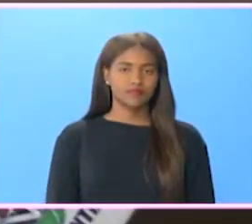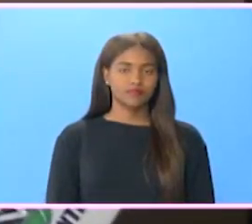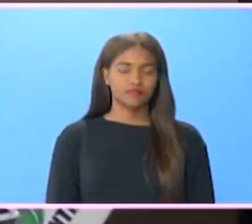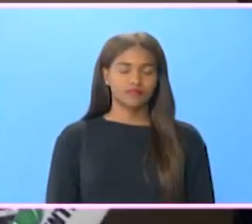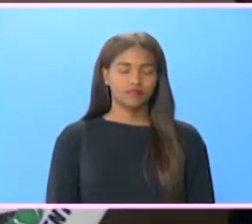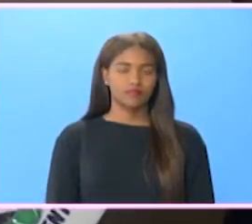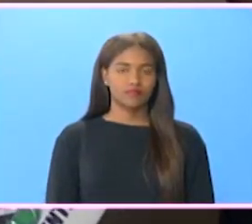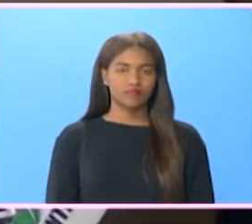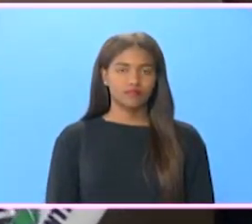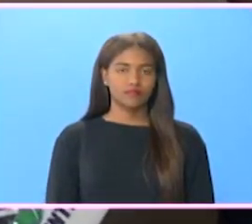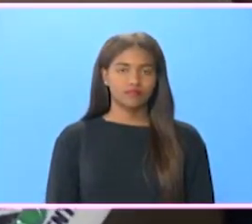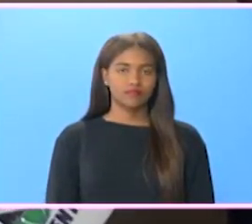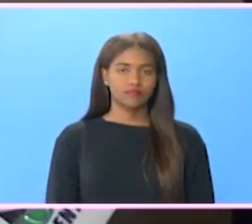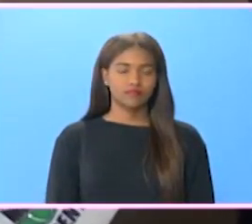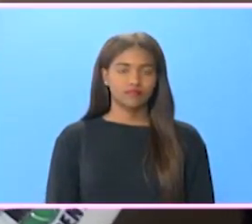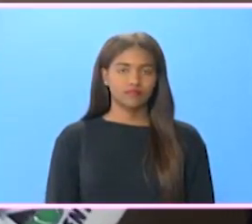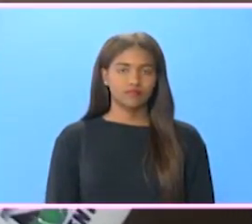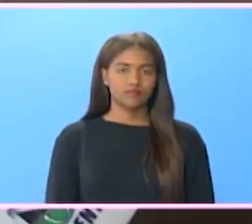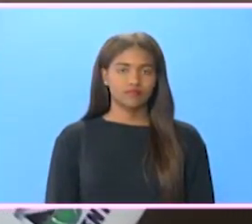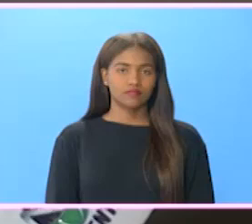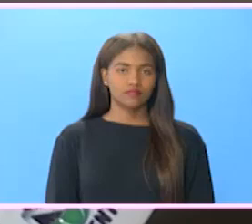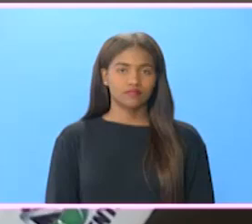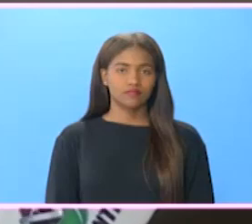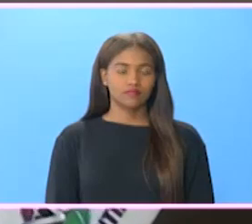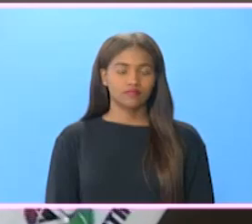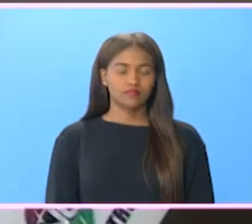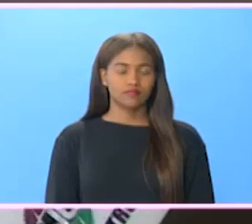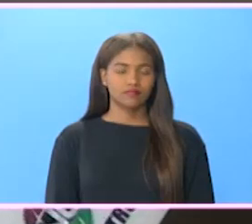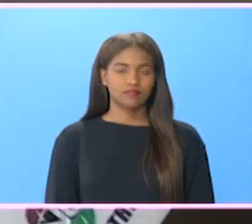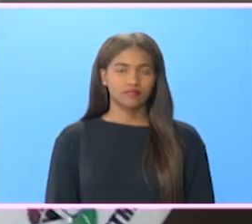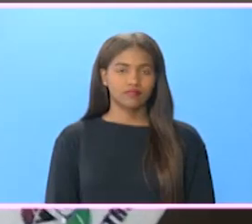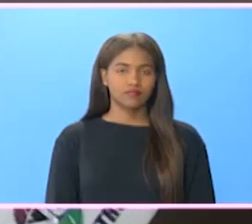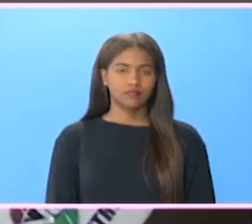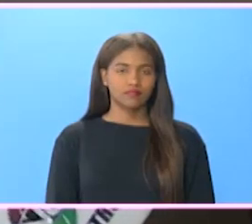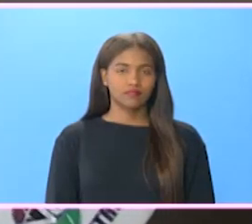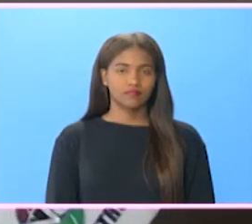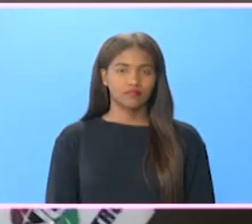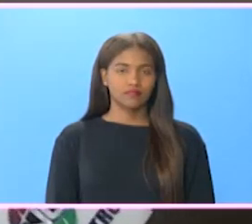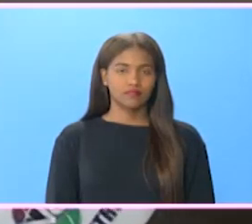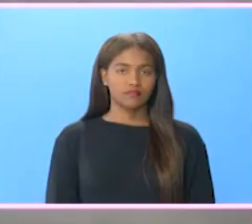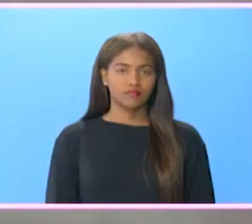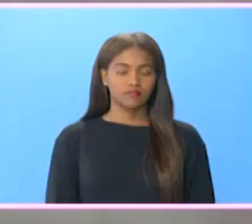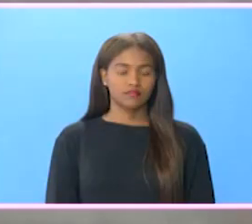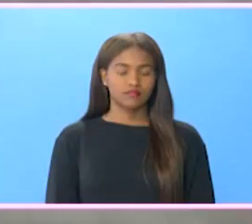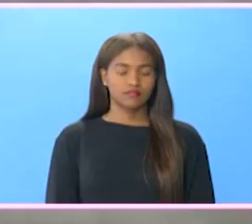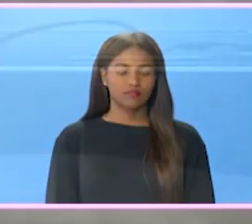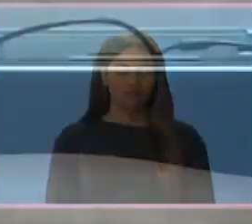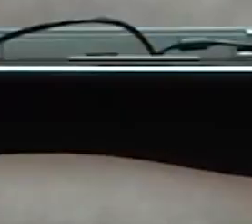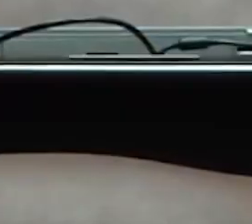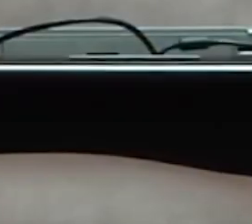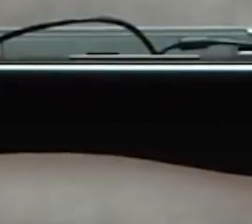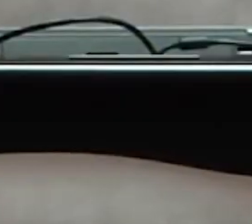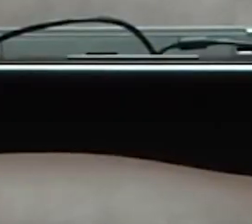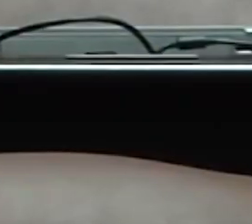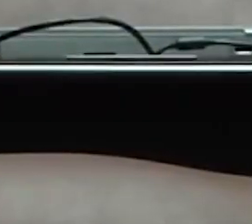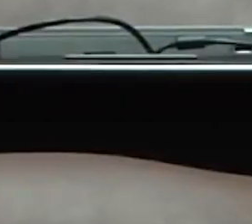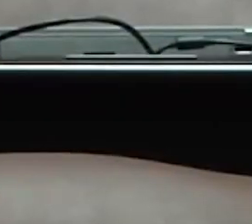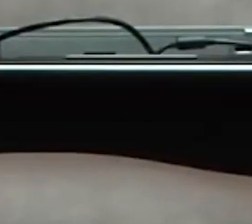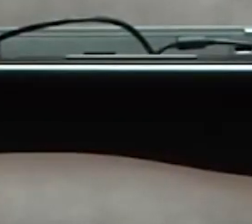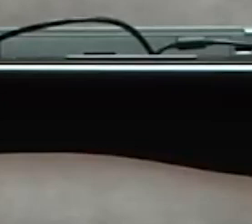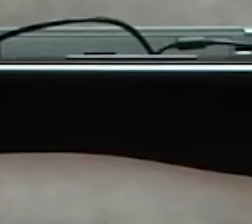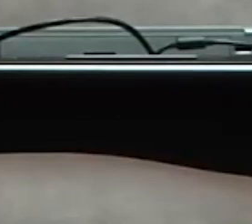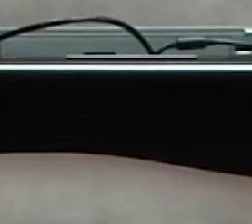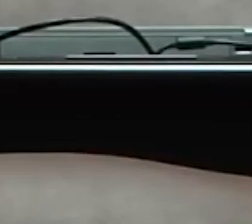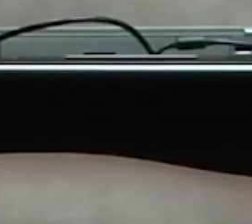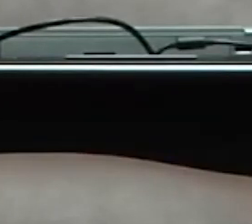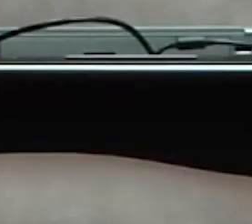las declaraciones del ministro administrativo de la presidencia, José Ignacio Paliza, de la intención del Ejecutivo de que se apruebe la ley de extinción de dominio, congresistas de